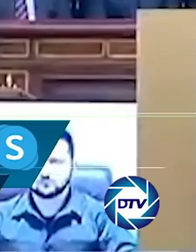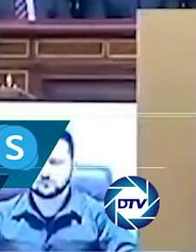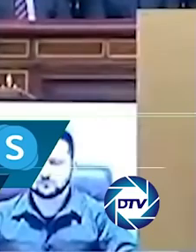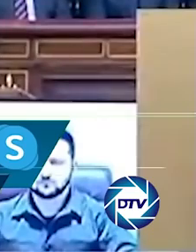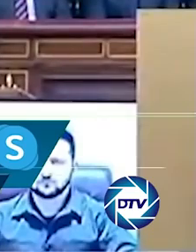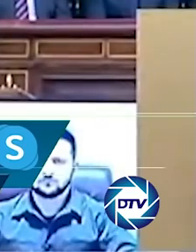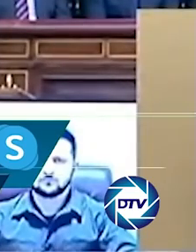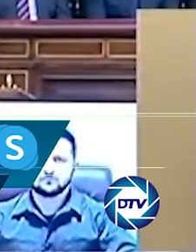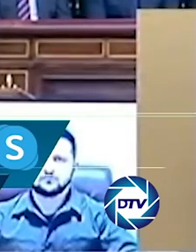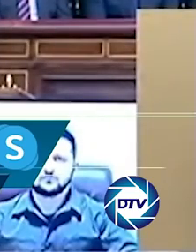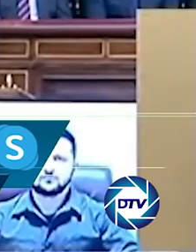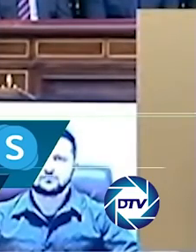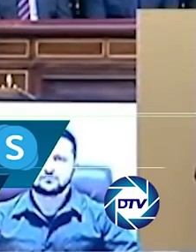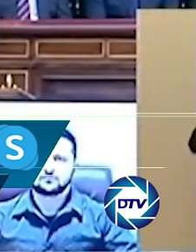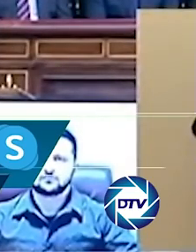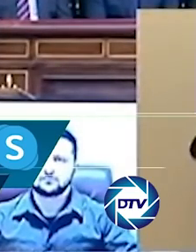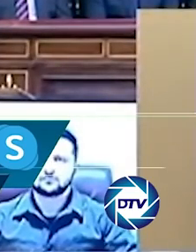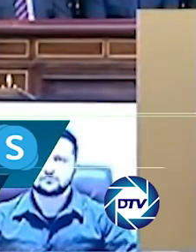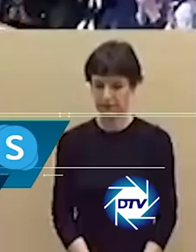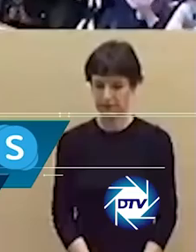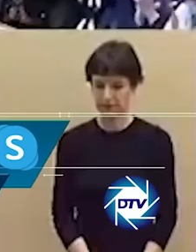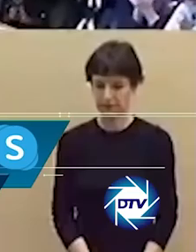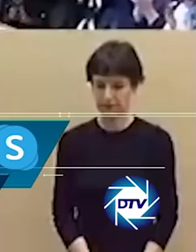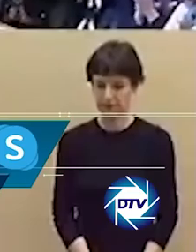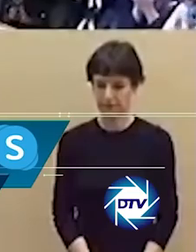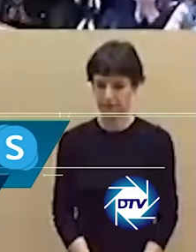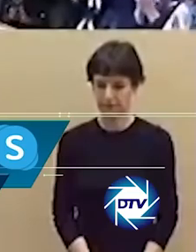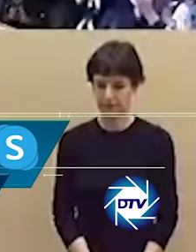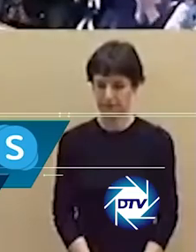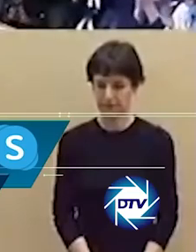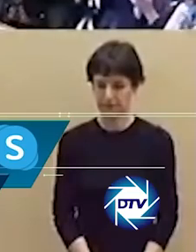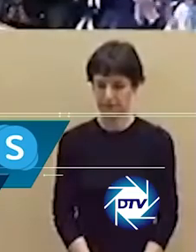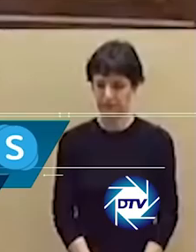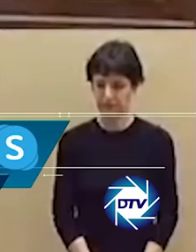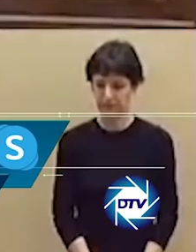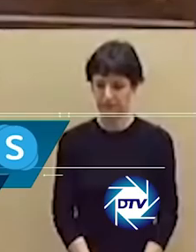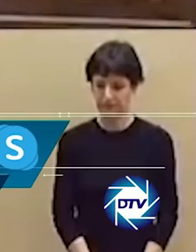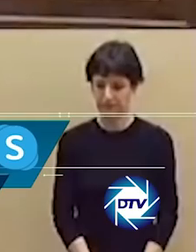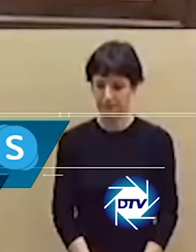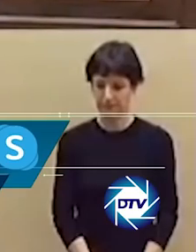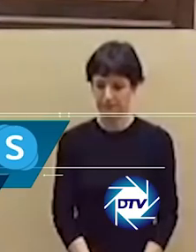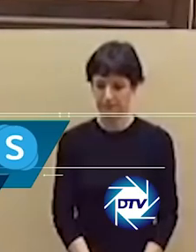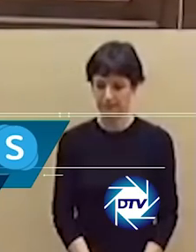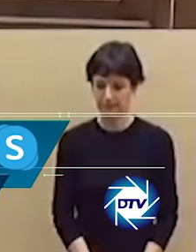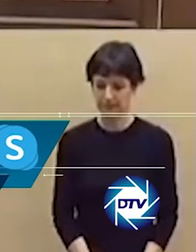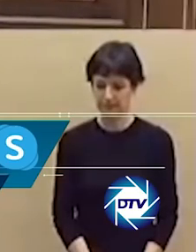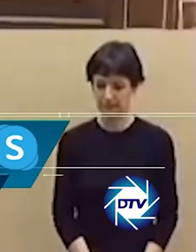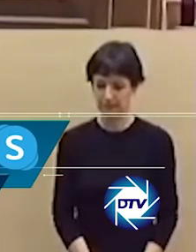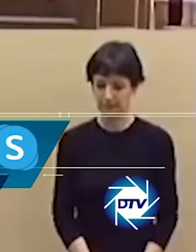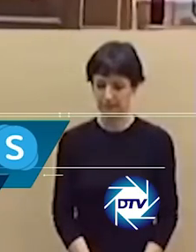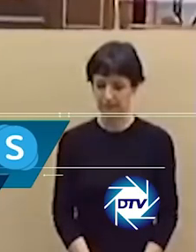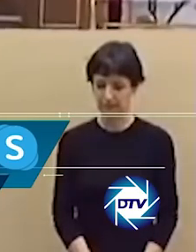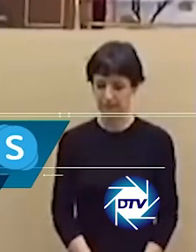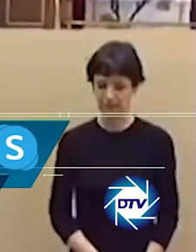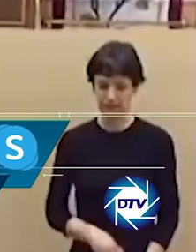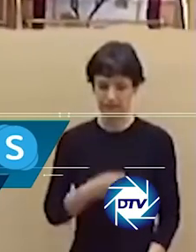primas, como los países del tercer mundo. Estructuralmente Rusia no exporta más que materias primas